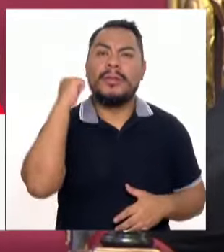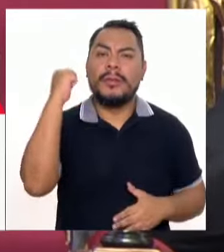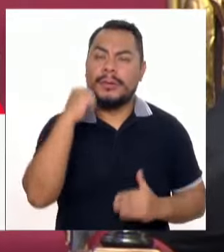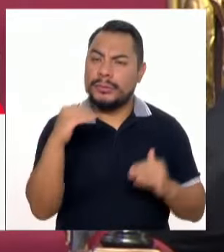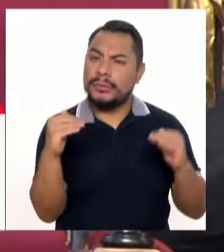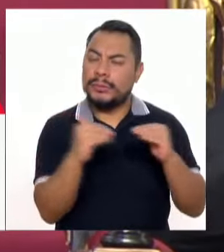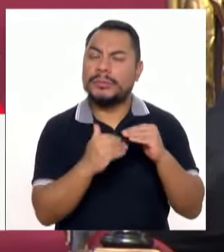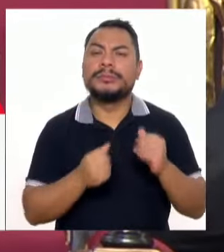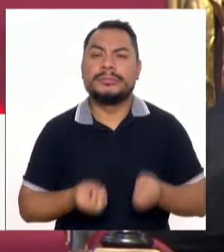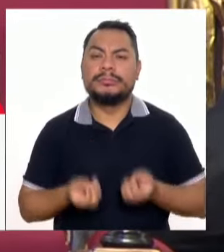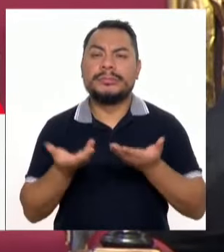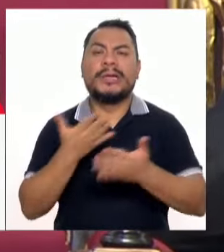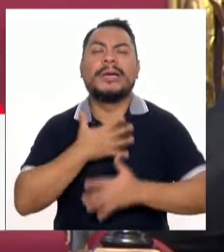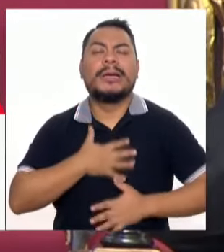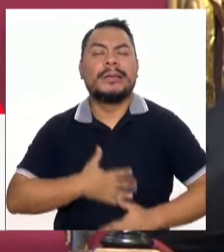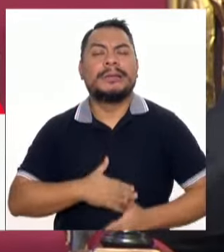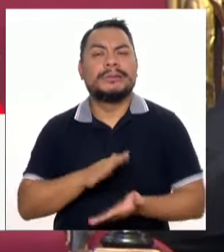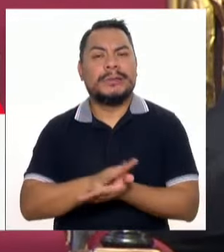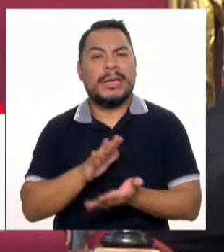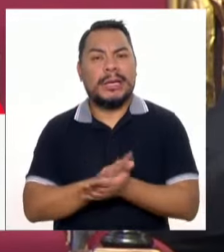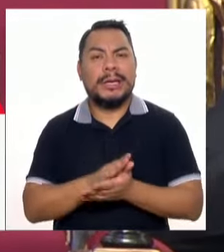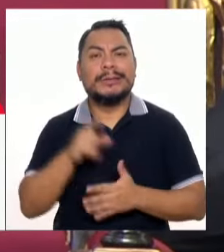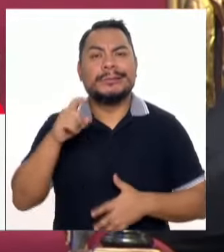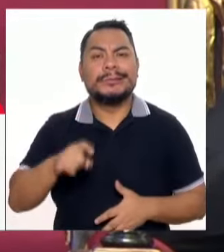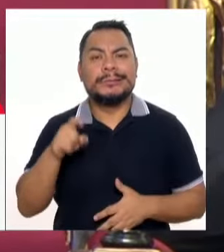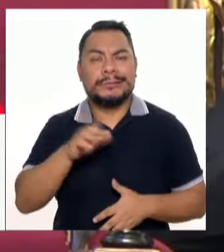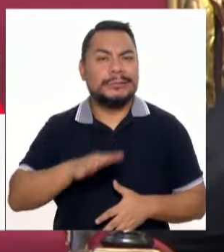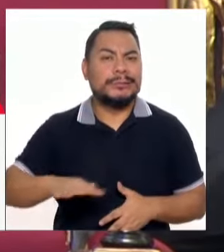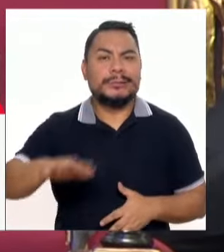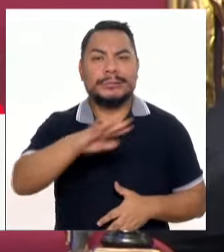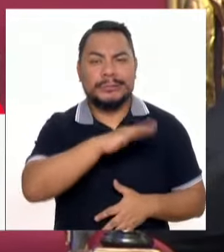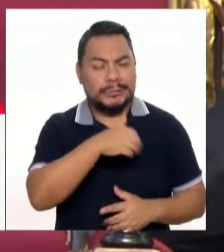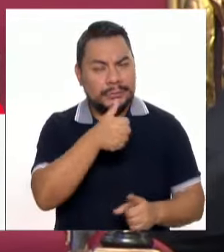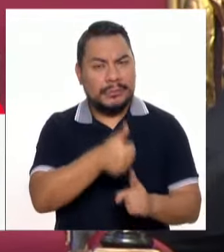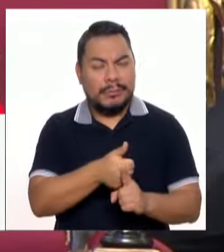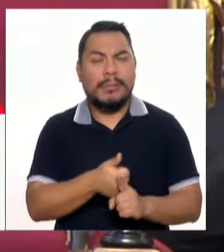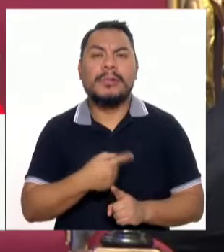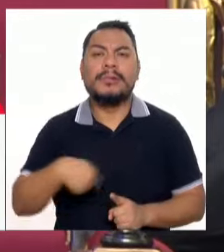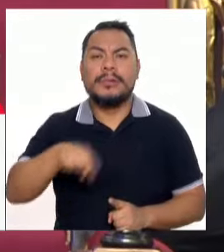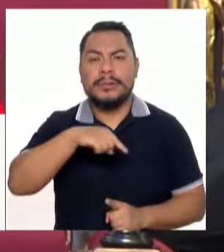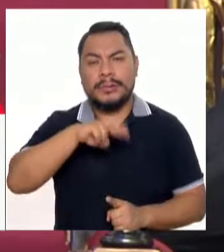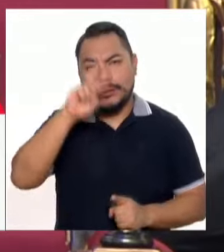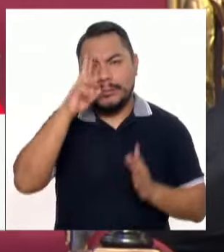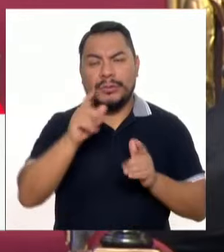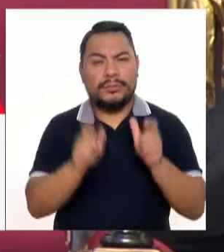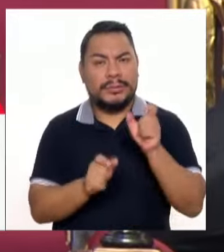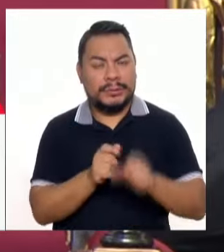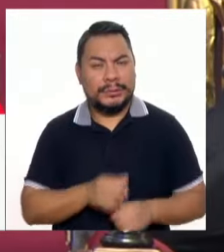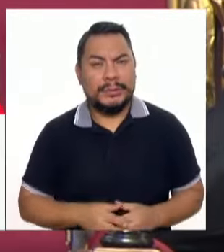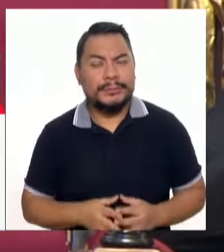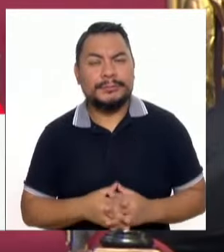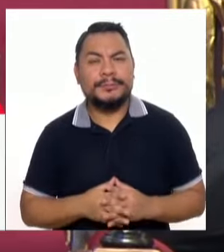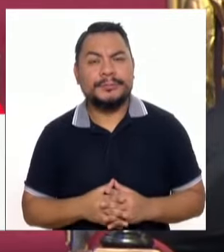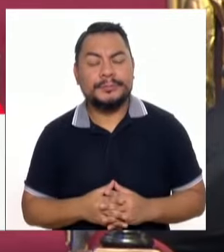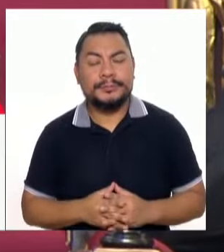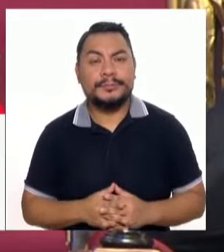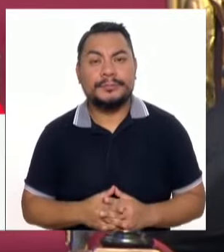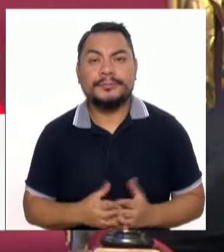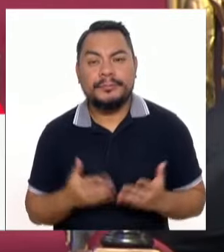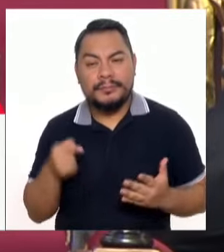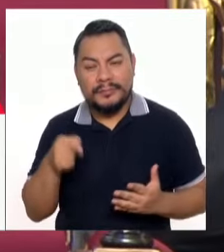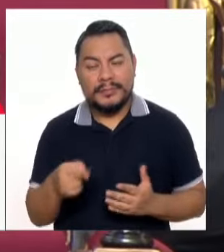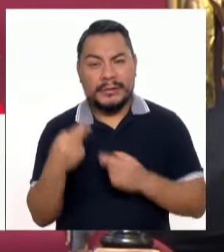y devolverle la tranquilidad que necesita y se merece nuestra población. En esta